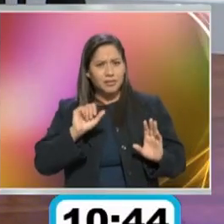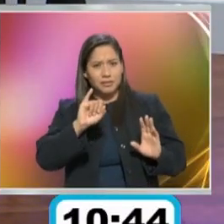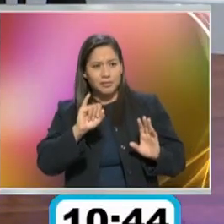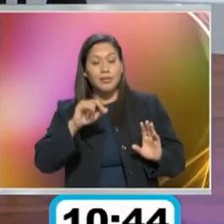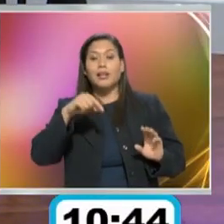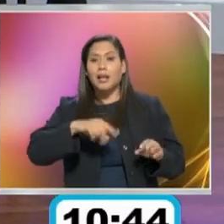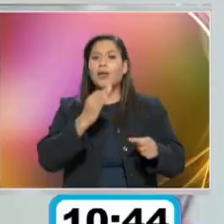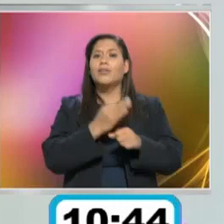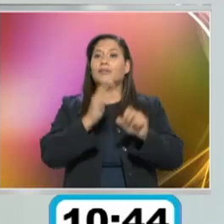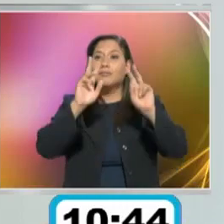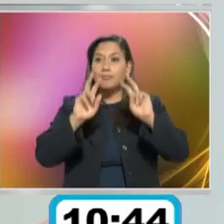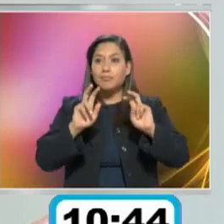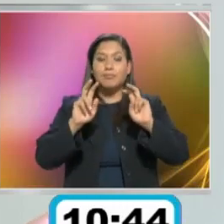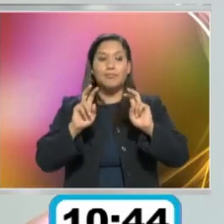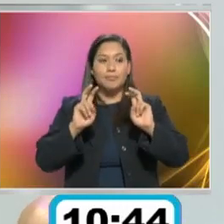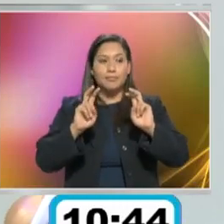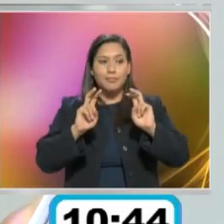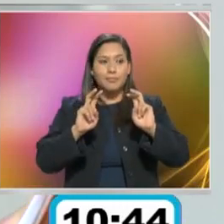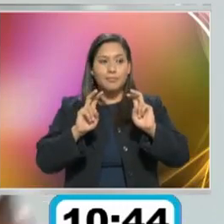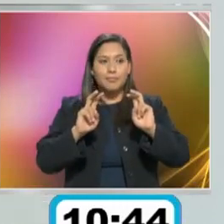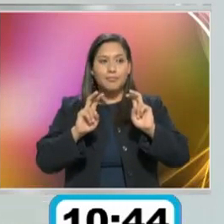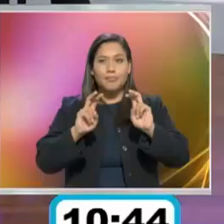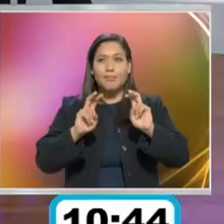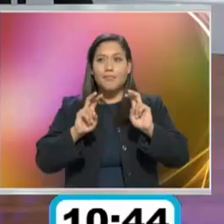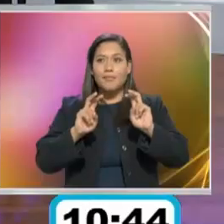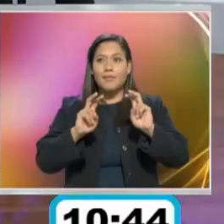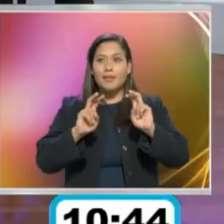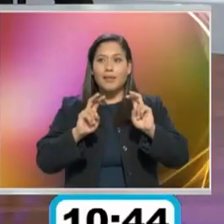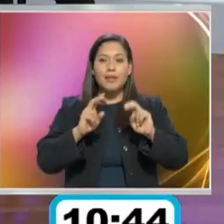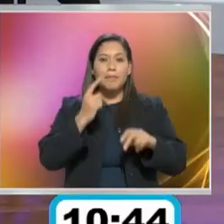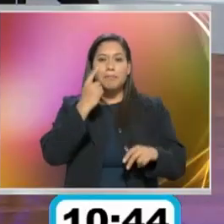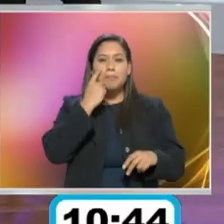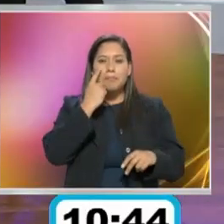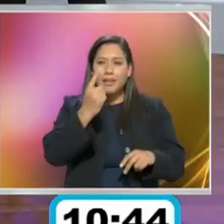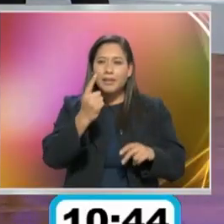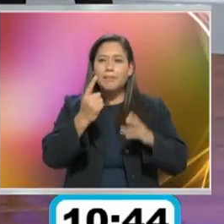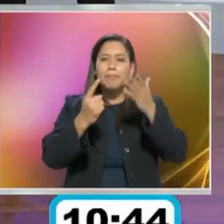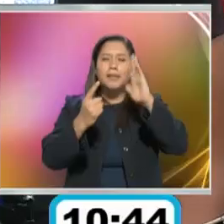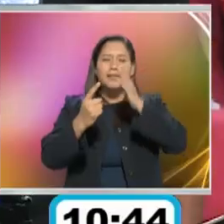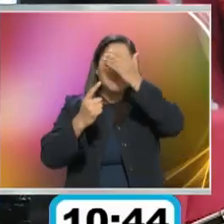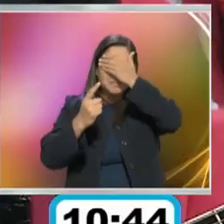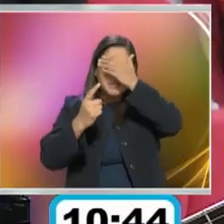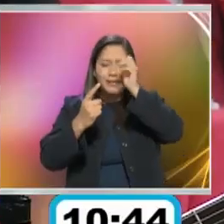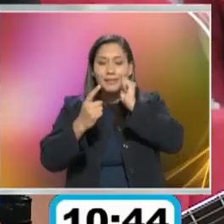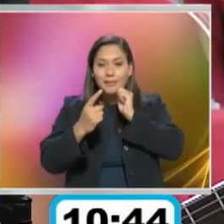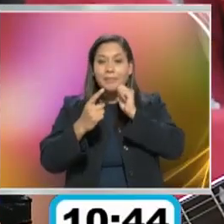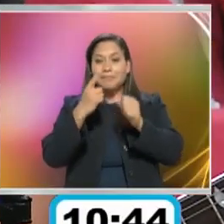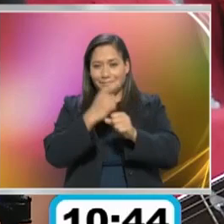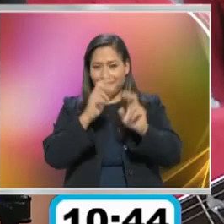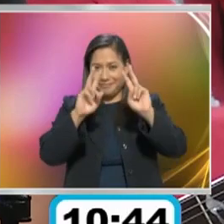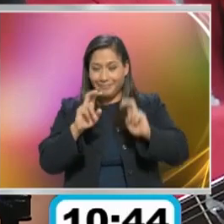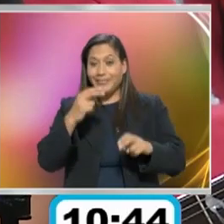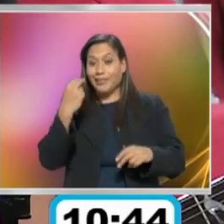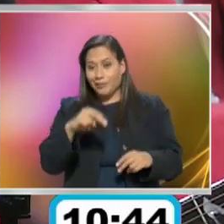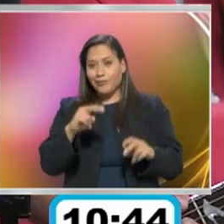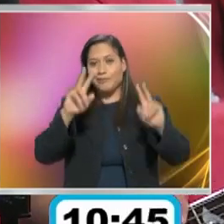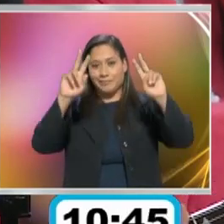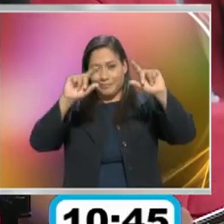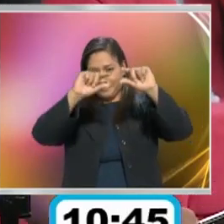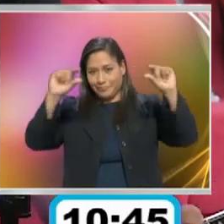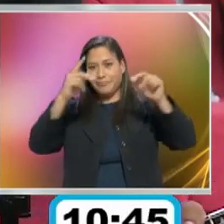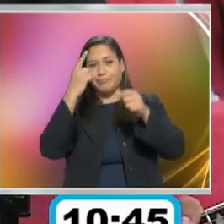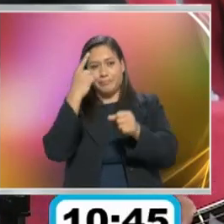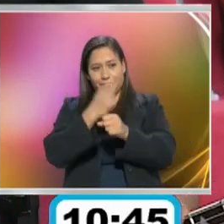escuchar en este momento entonces? ¿Cuál es el tema? Vámonos con Mirándote a ciegas, Muy es bien. nuestro primer sencillo y cual le da el nombre a